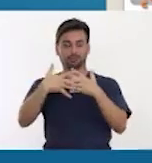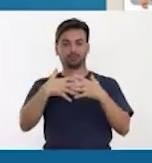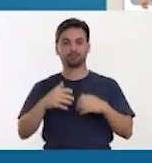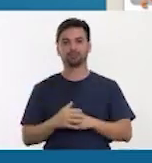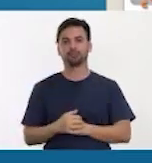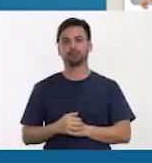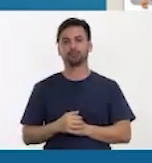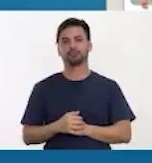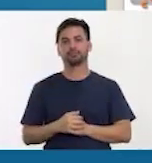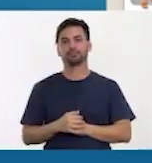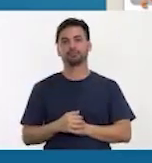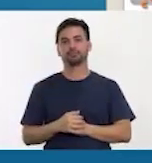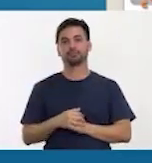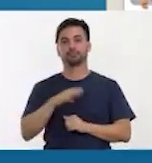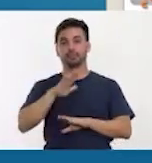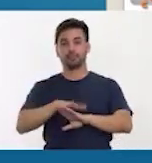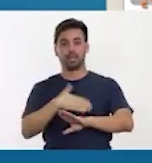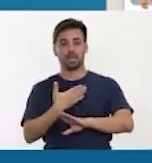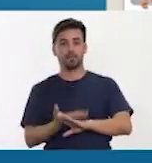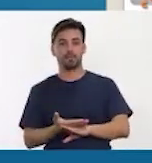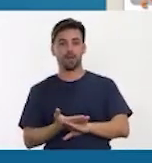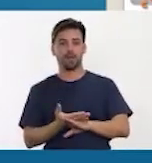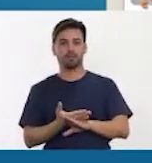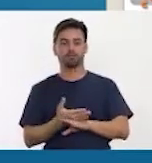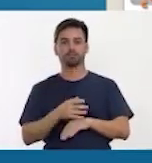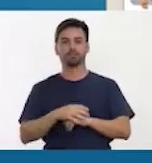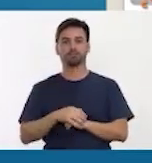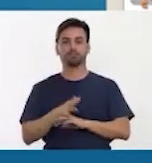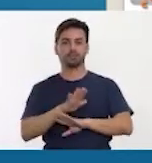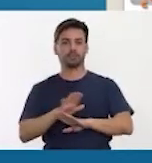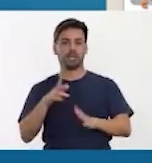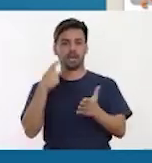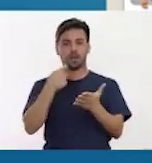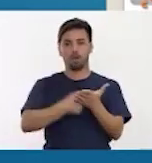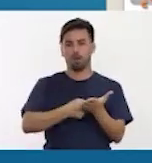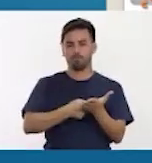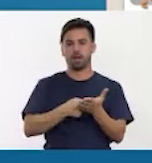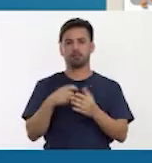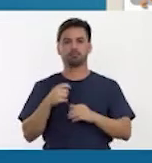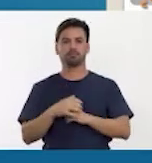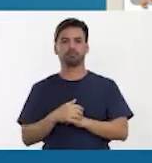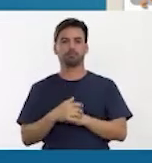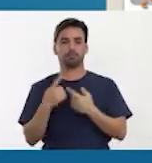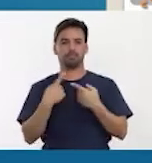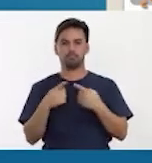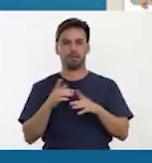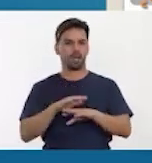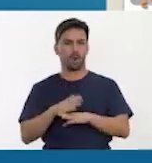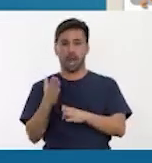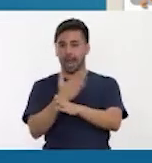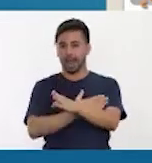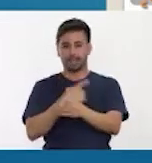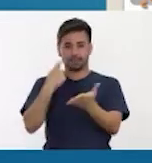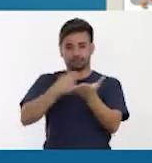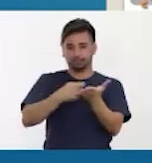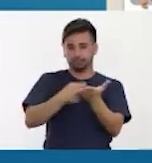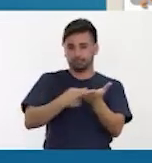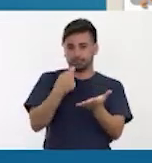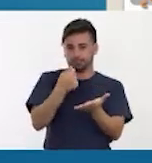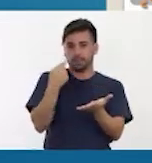por norteamericanos. Ya en un momento final se concreta la